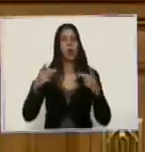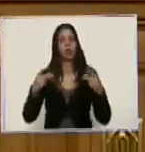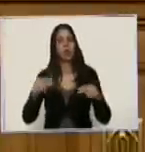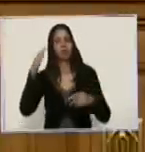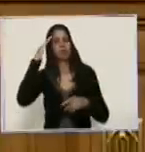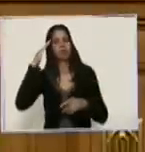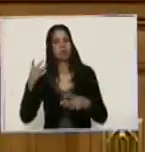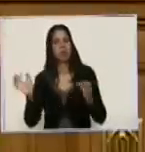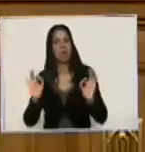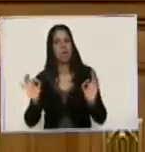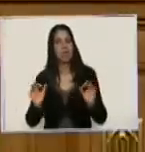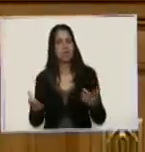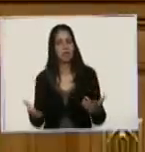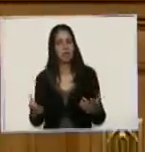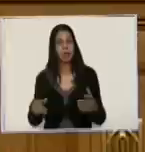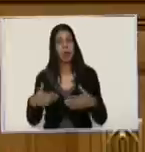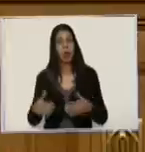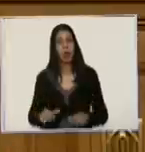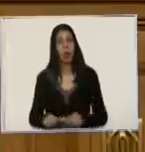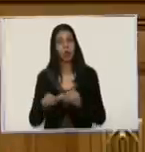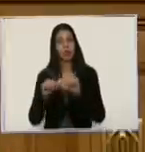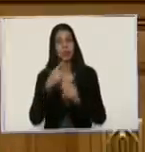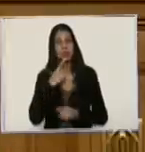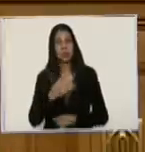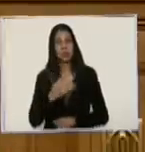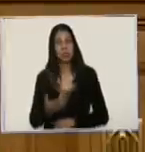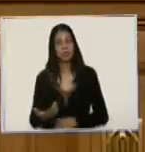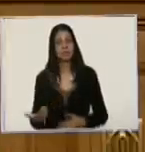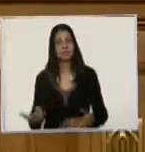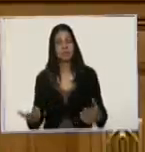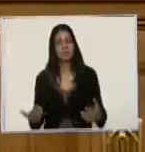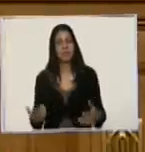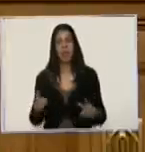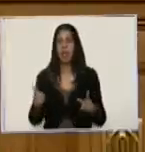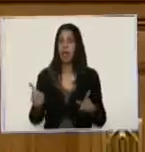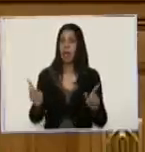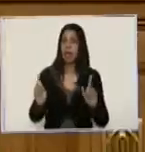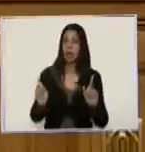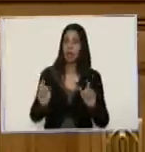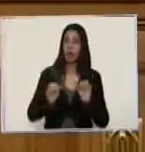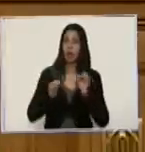Entonces, y continúo diciendo que